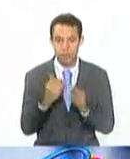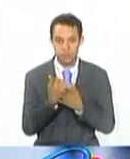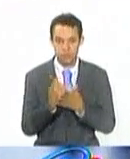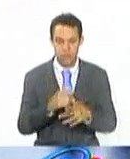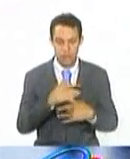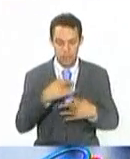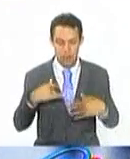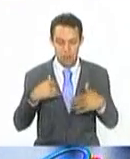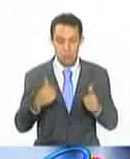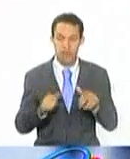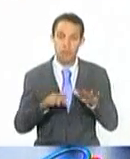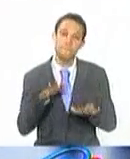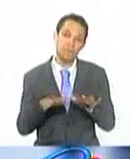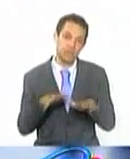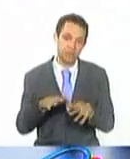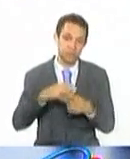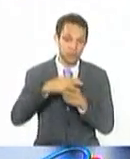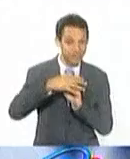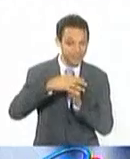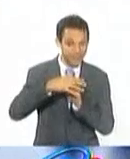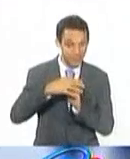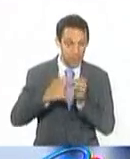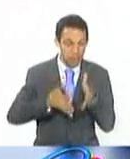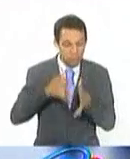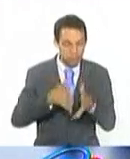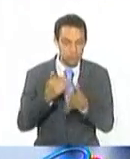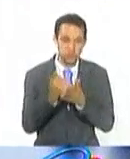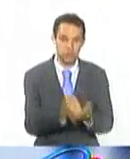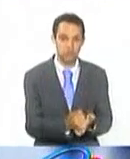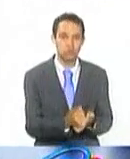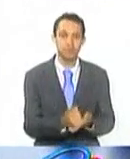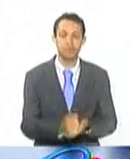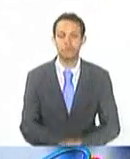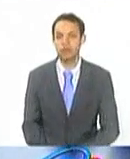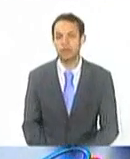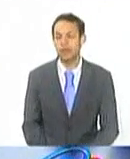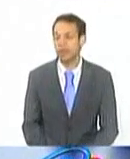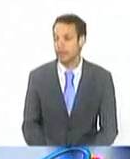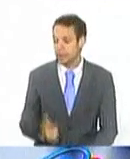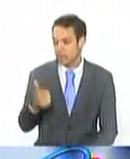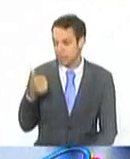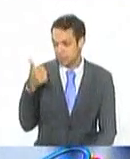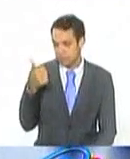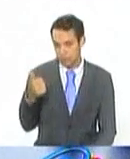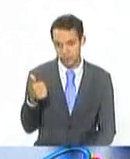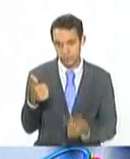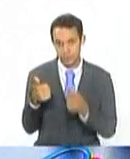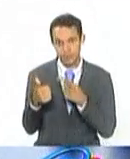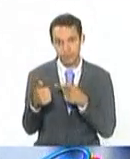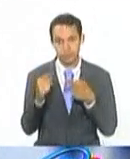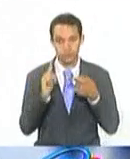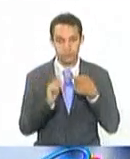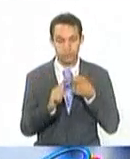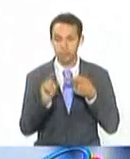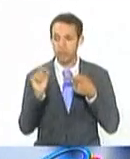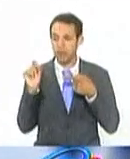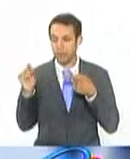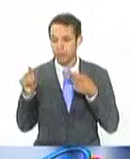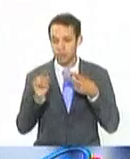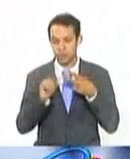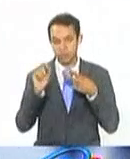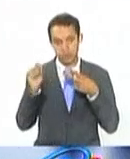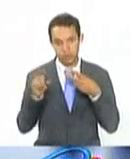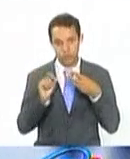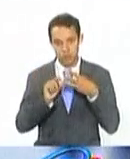Pues si le sirve como ejemplo mi experiencia bueno tenemos otras preguntas y nuestra